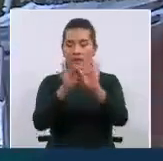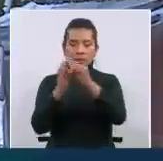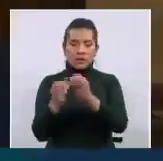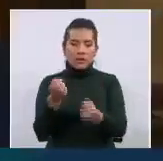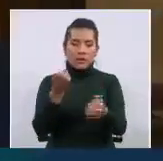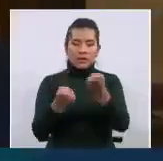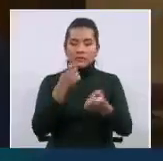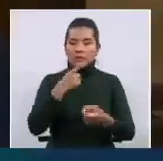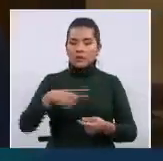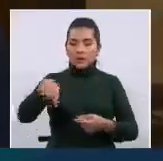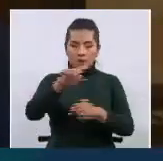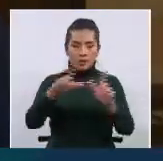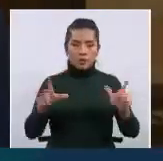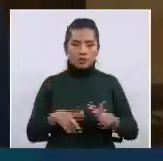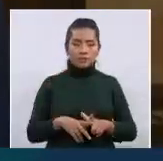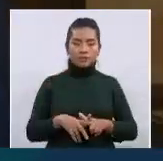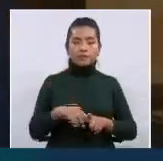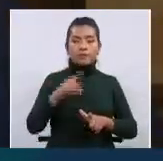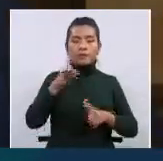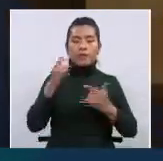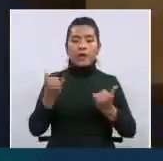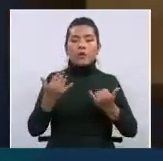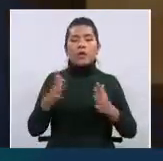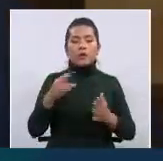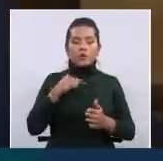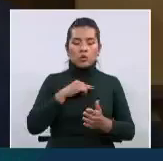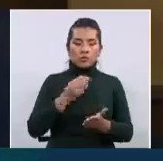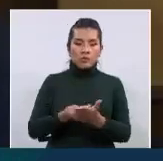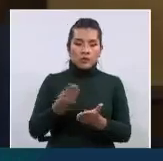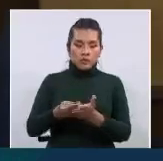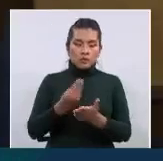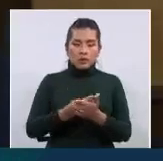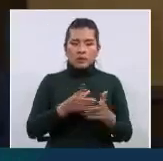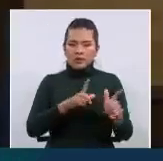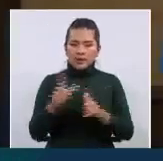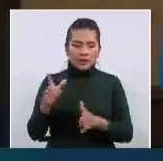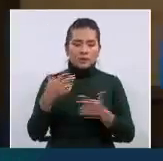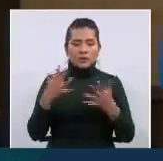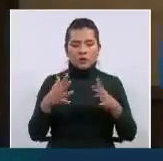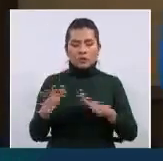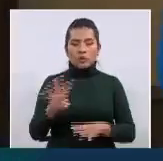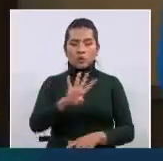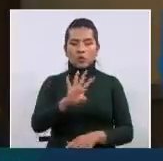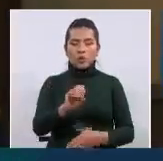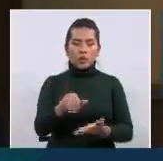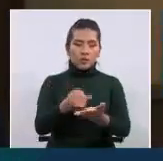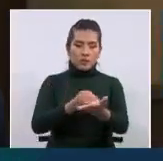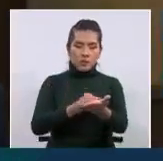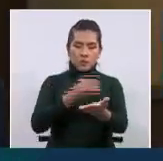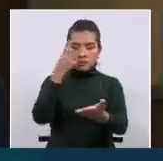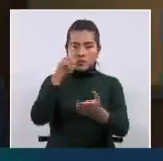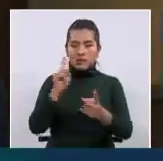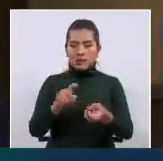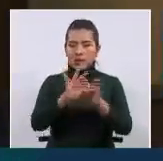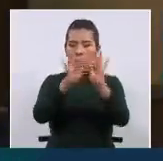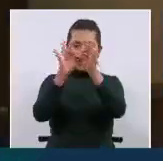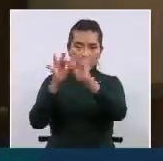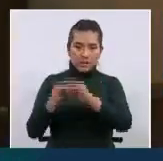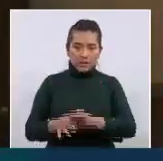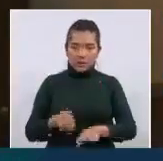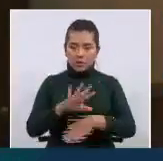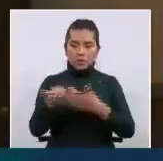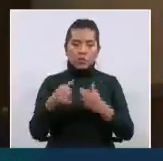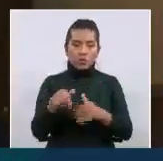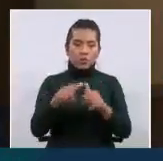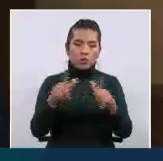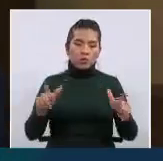esta zona. Tenemos también presupuesto asegurado y garantizado de cerca de 40 millones para completar la estabilización del sector de